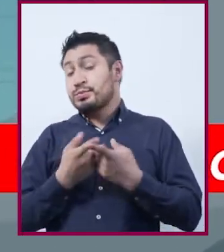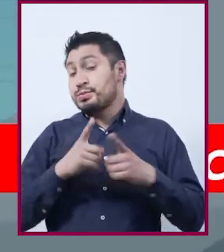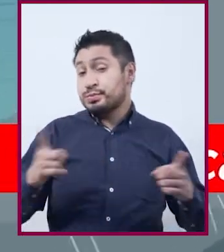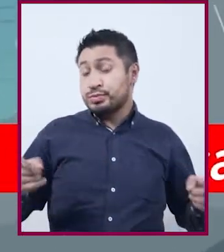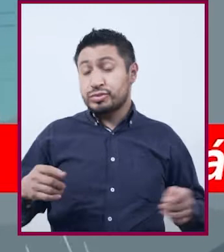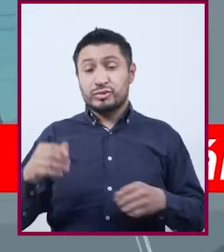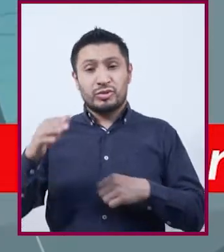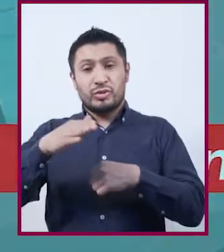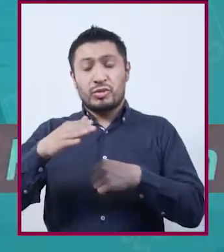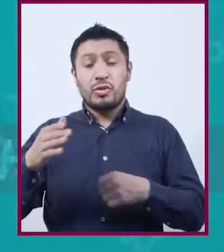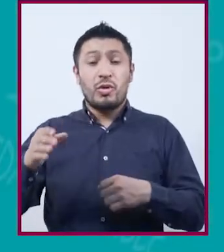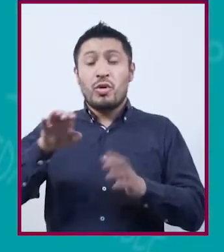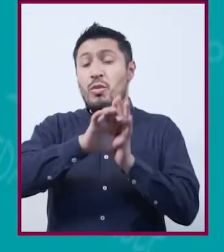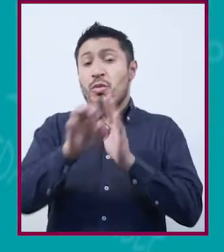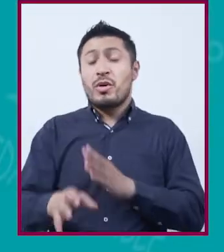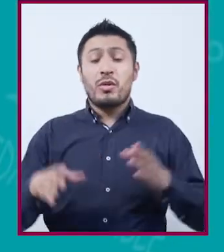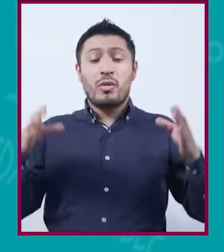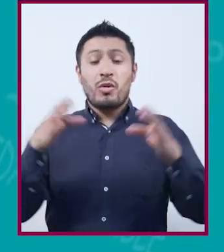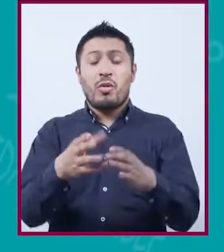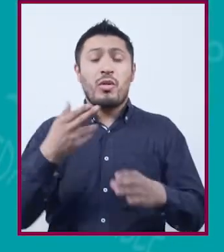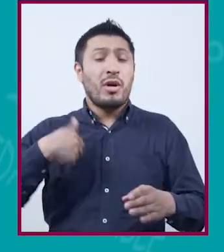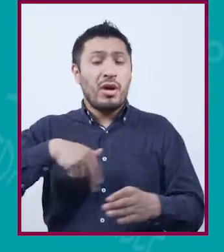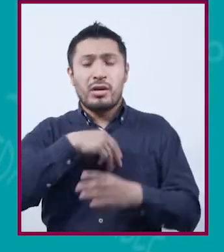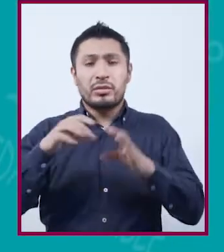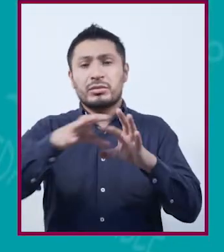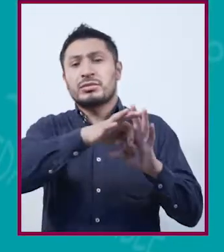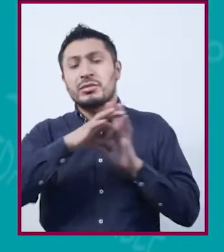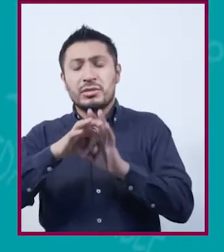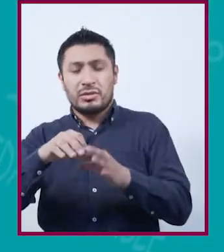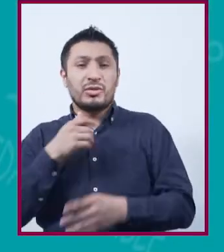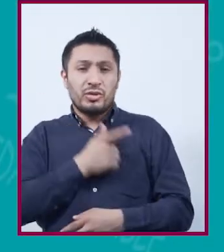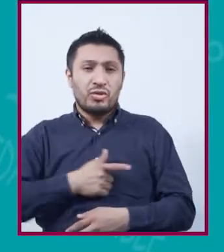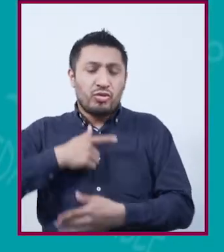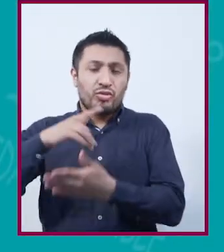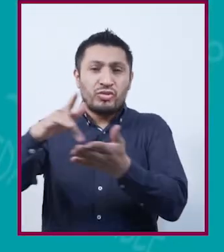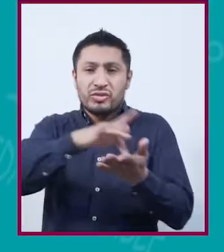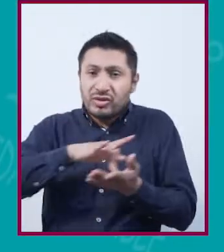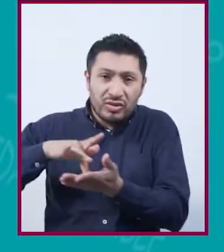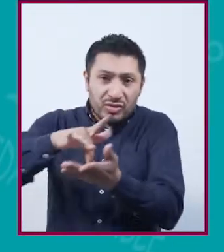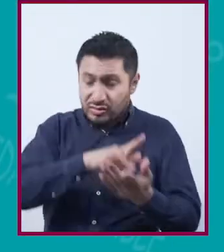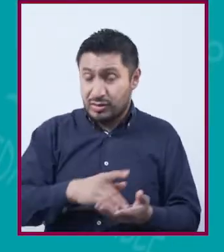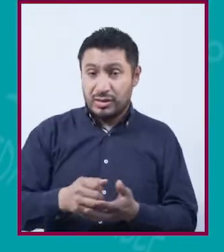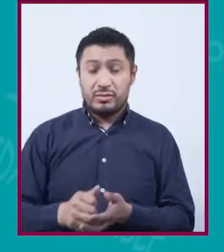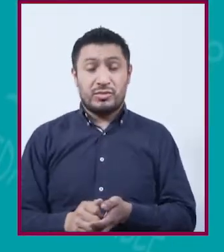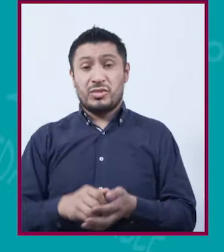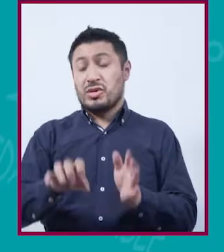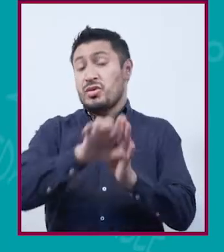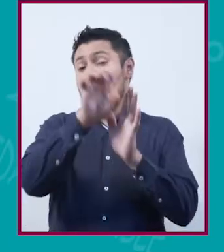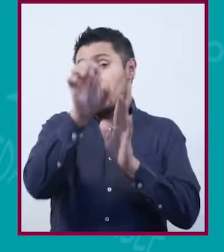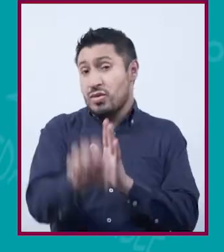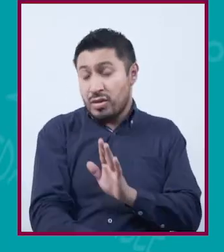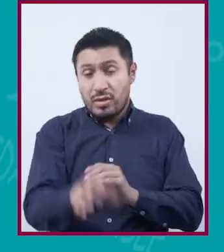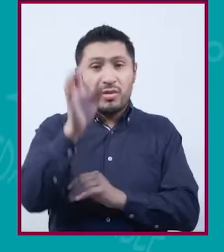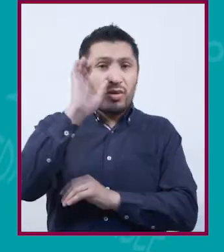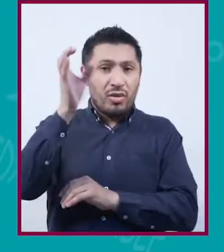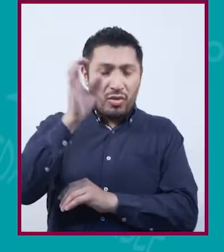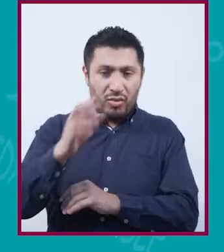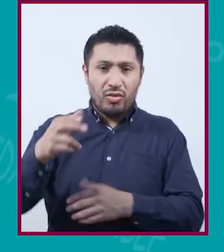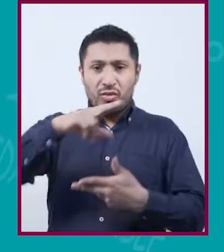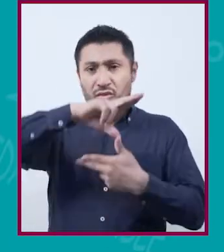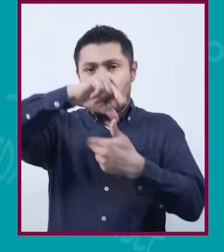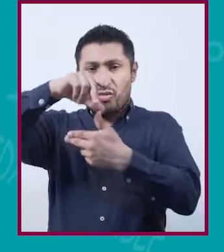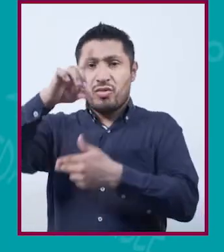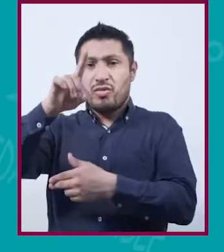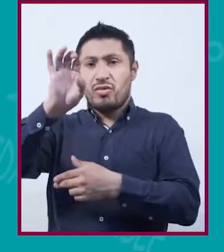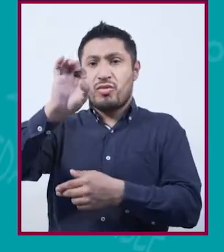siguientes horas. En mi comunidad, por ejemplo, somos muy unidos y aquí nos gusta apoyarnos entre nosotros. Un claro